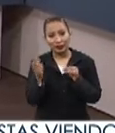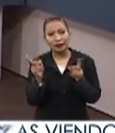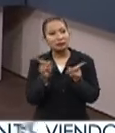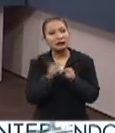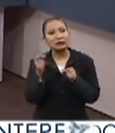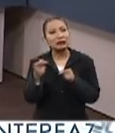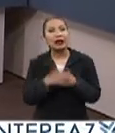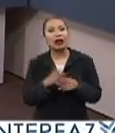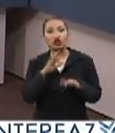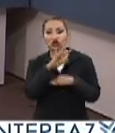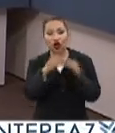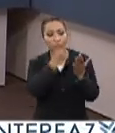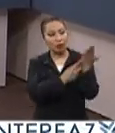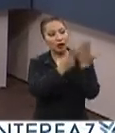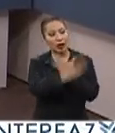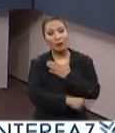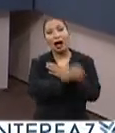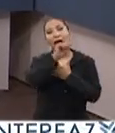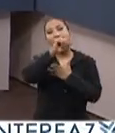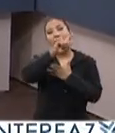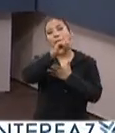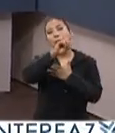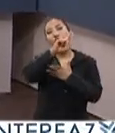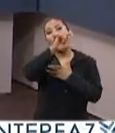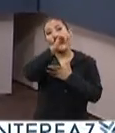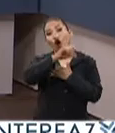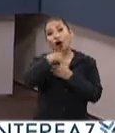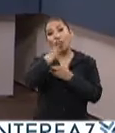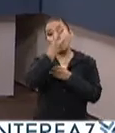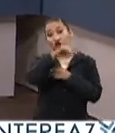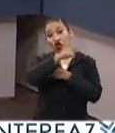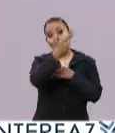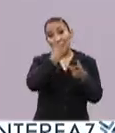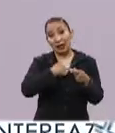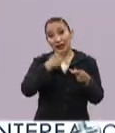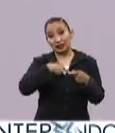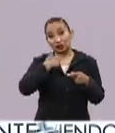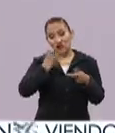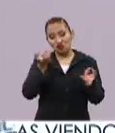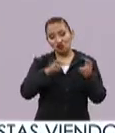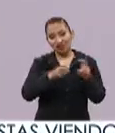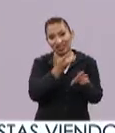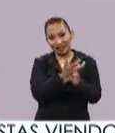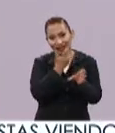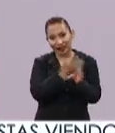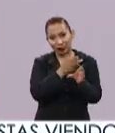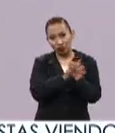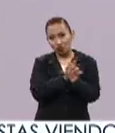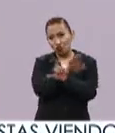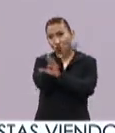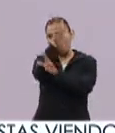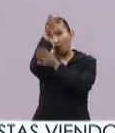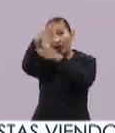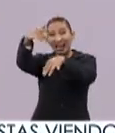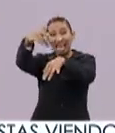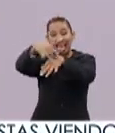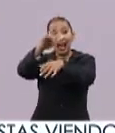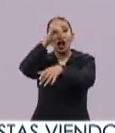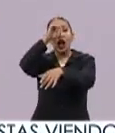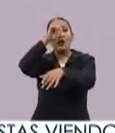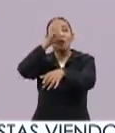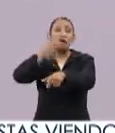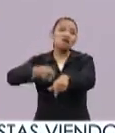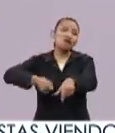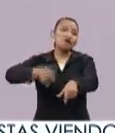poquito esta hazaña. Pues todo el programa Apolo, que fue la que llevó a 12 personas, 12 estadounidenses a pisar la Luna, a explorar